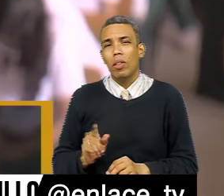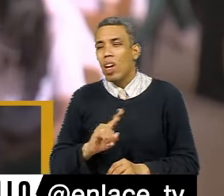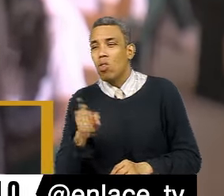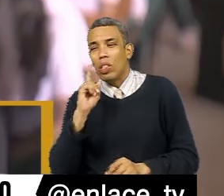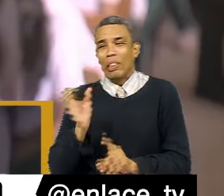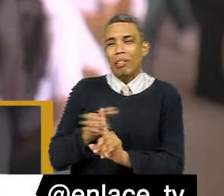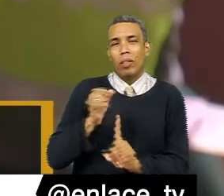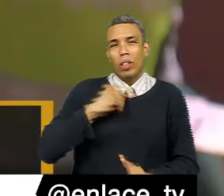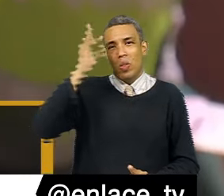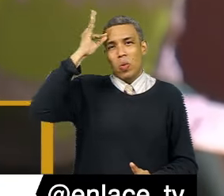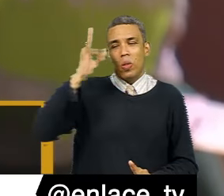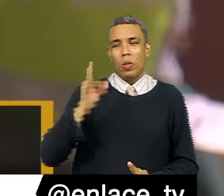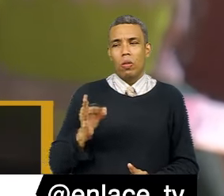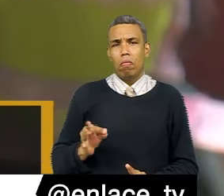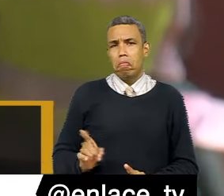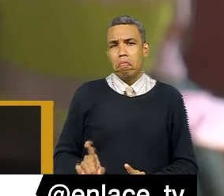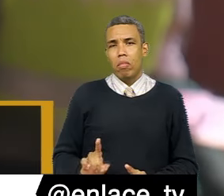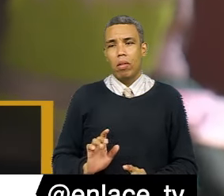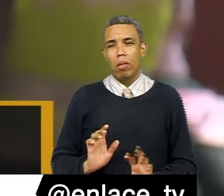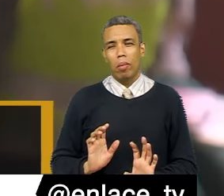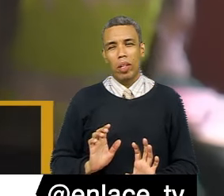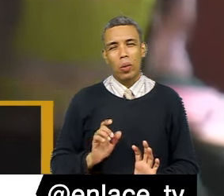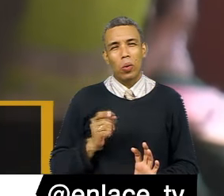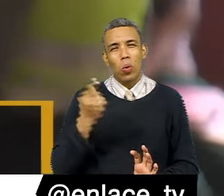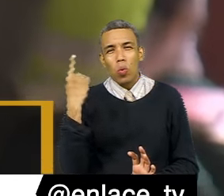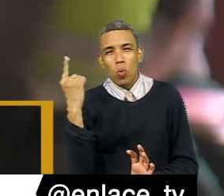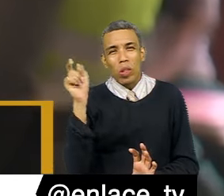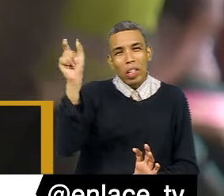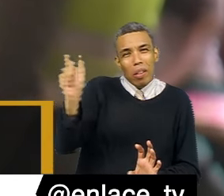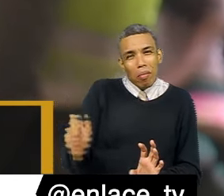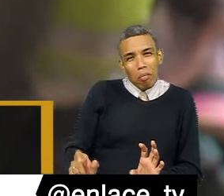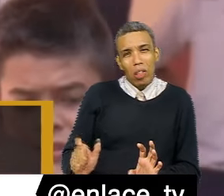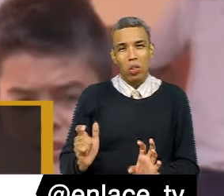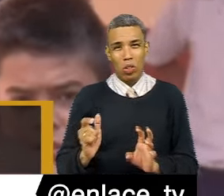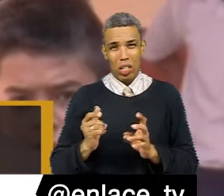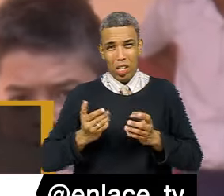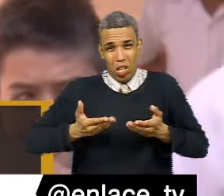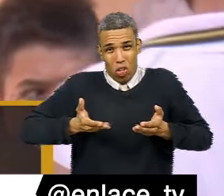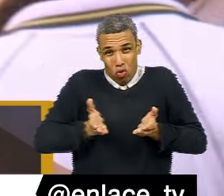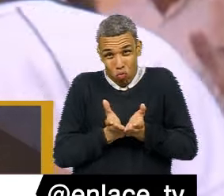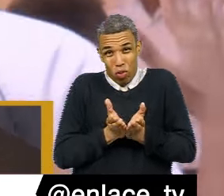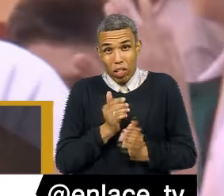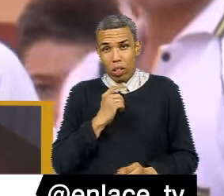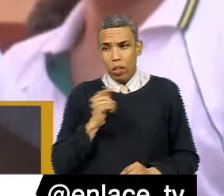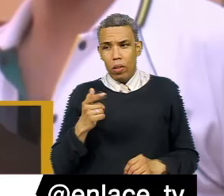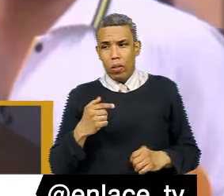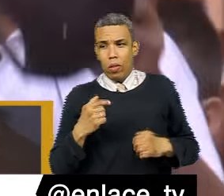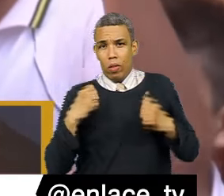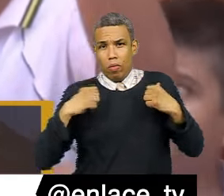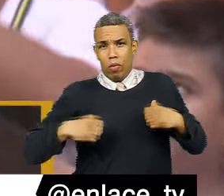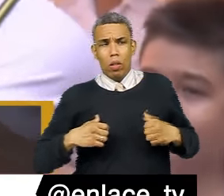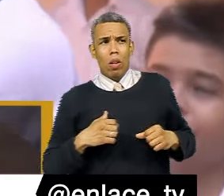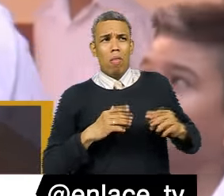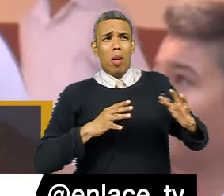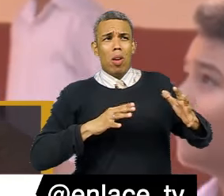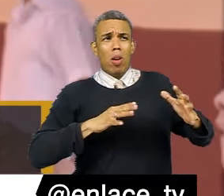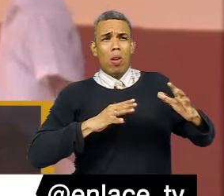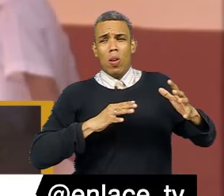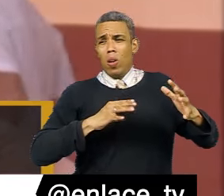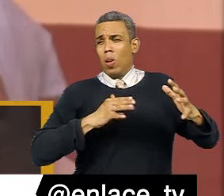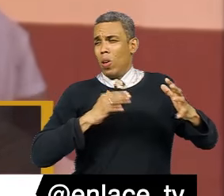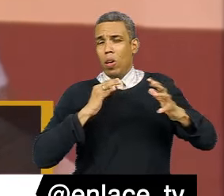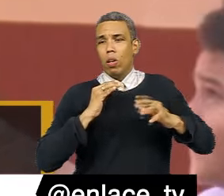hay sospechas en uno de los morrales de una estudiante en la que caninos se mostraron inquietos. Afortunadamente no se encontró ningún alucinógeno,